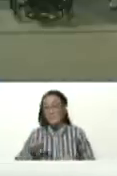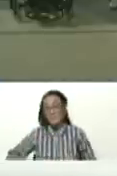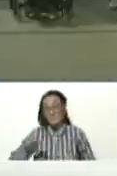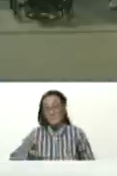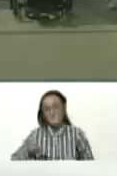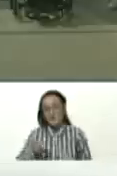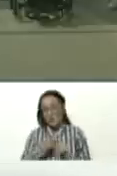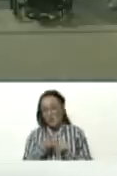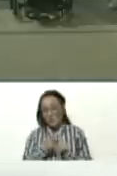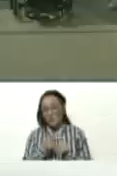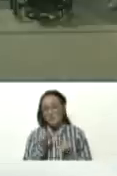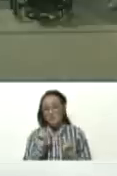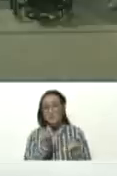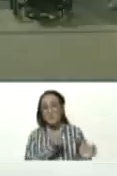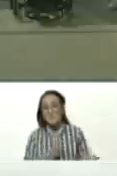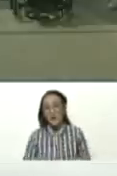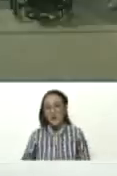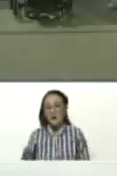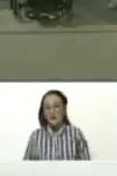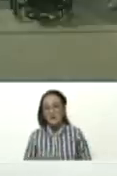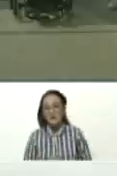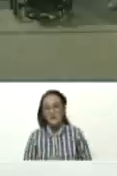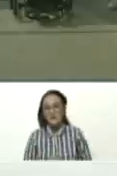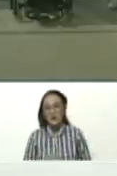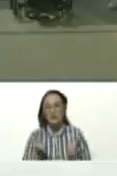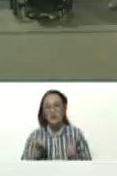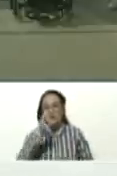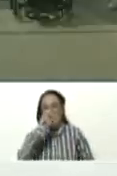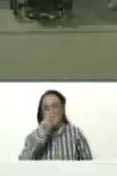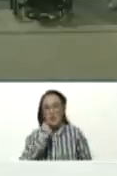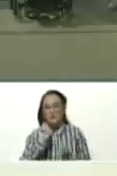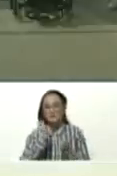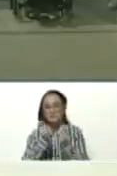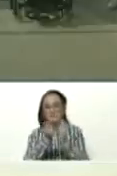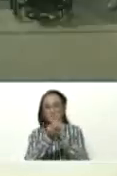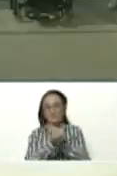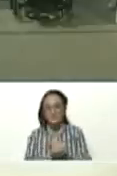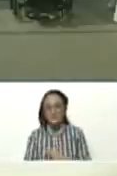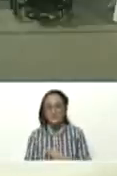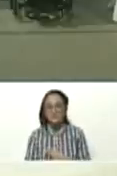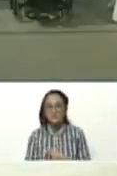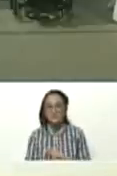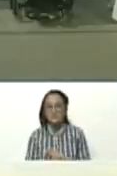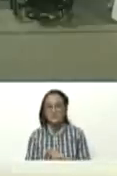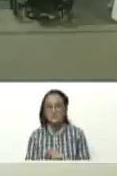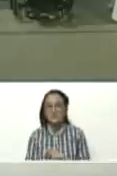Prioridad A1 del plan de la nueva época de transición, la